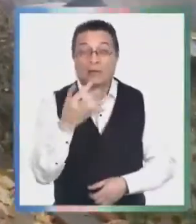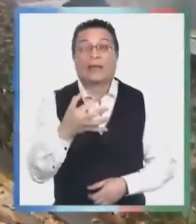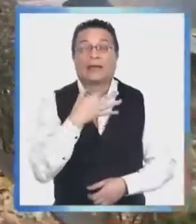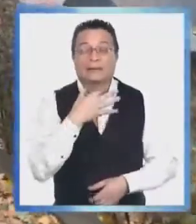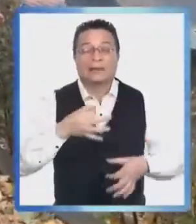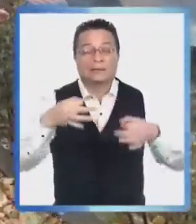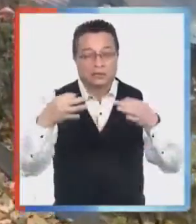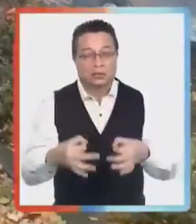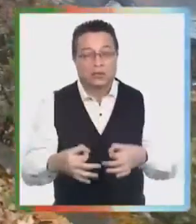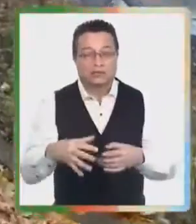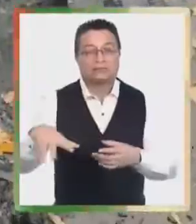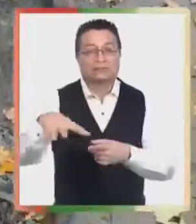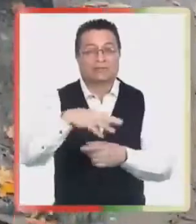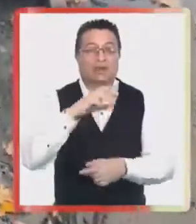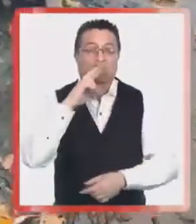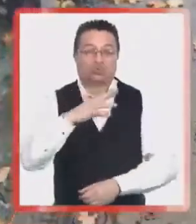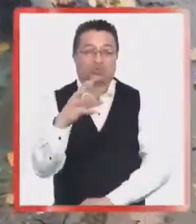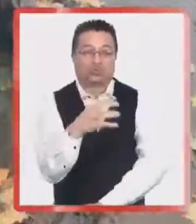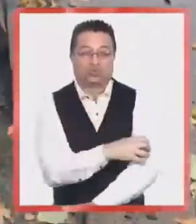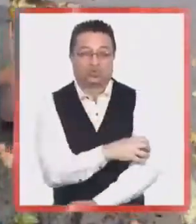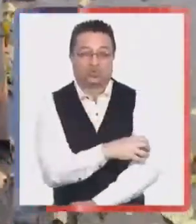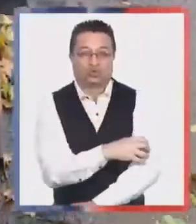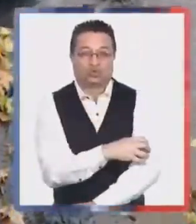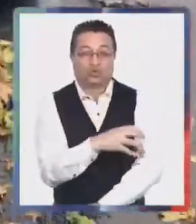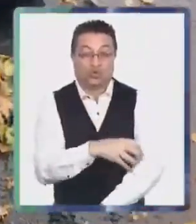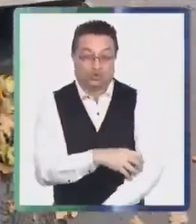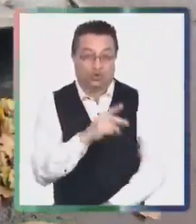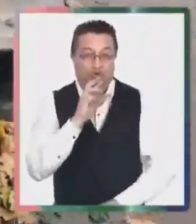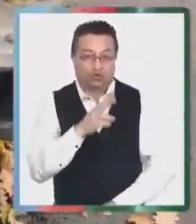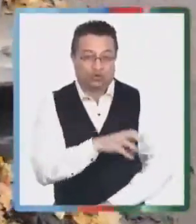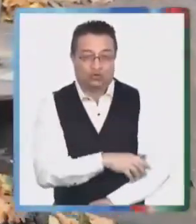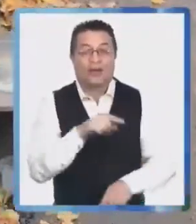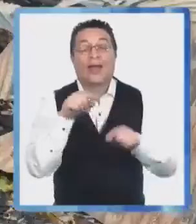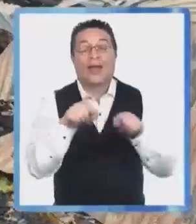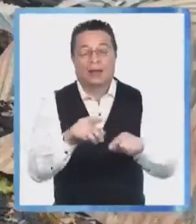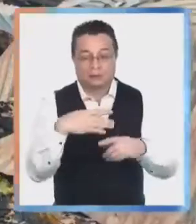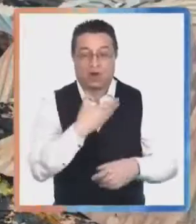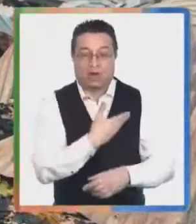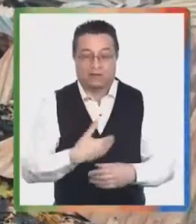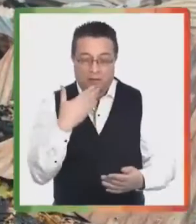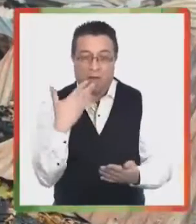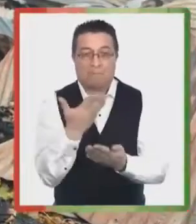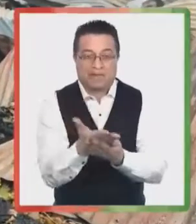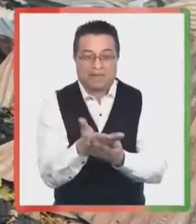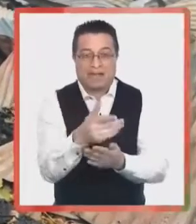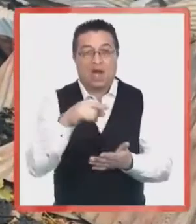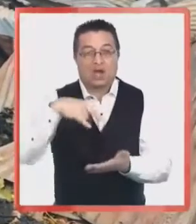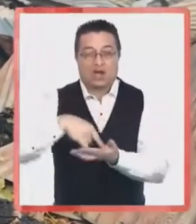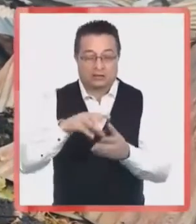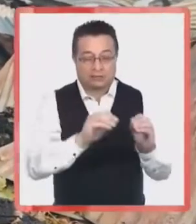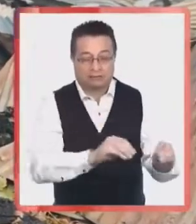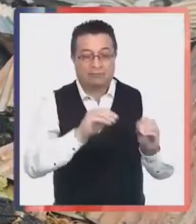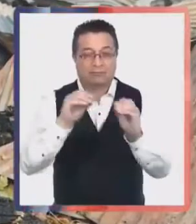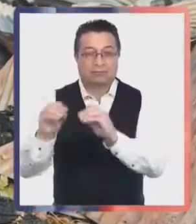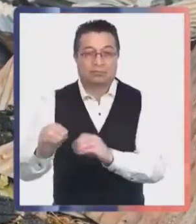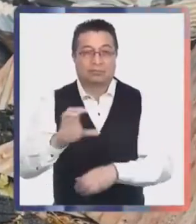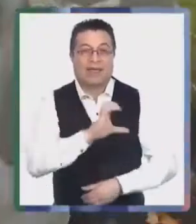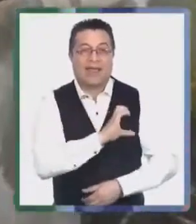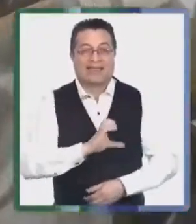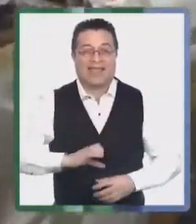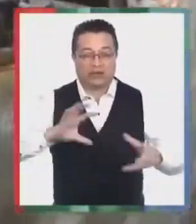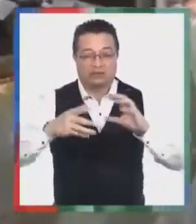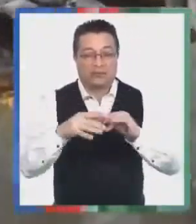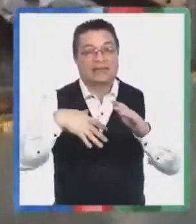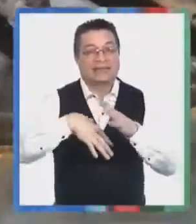garantizar la seguridad en la llamada Macrozona Sur, y el próximo miércoles el gobierno le va a solicitar al Congreso extender el estado de excepción